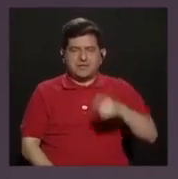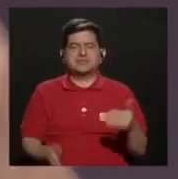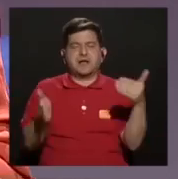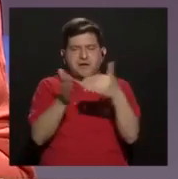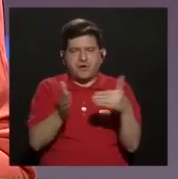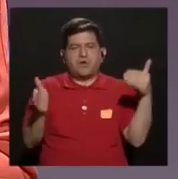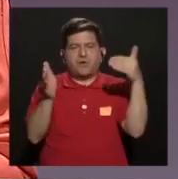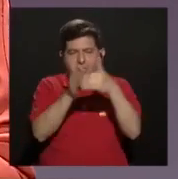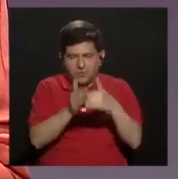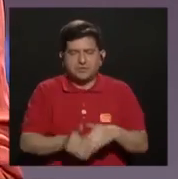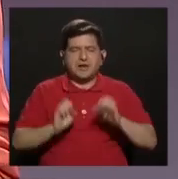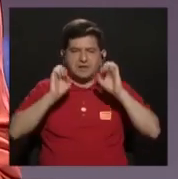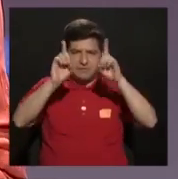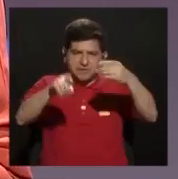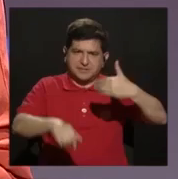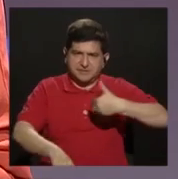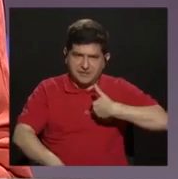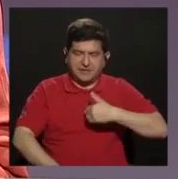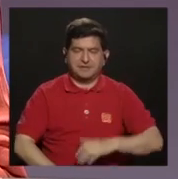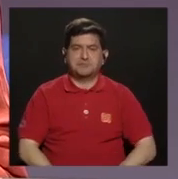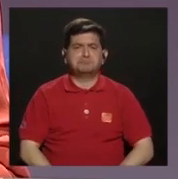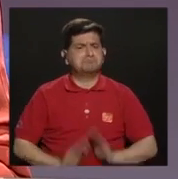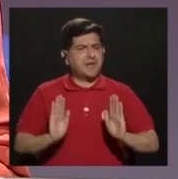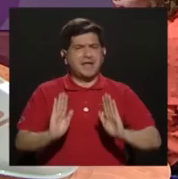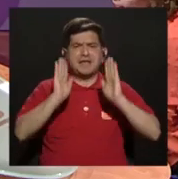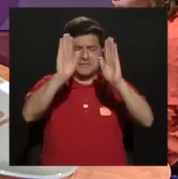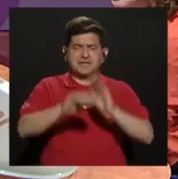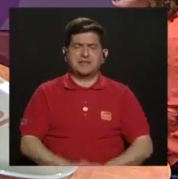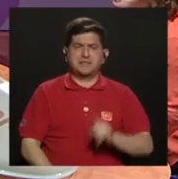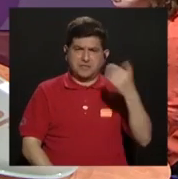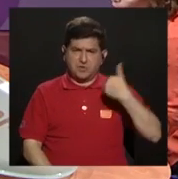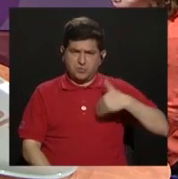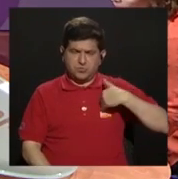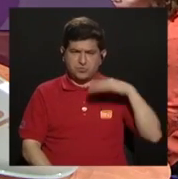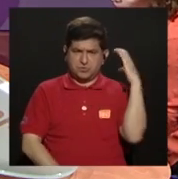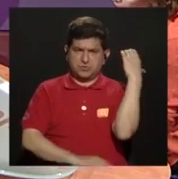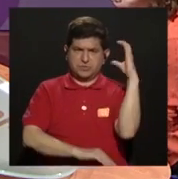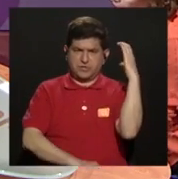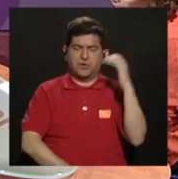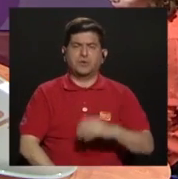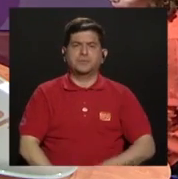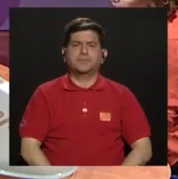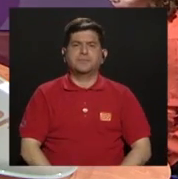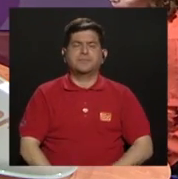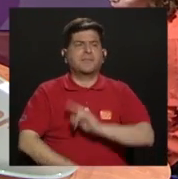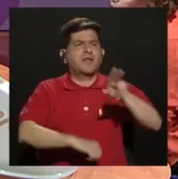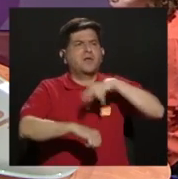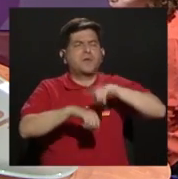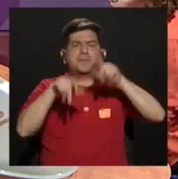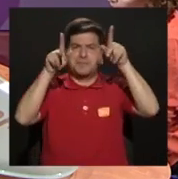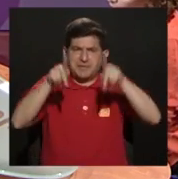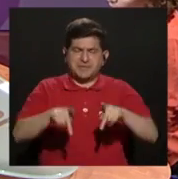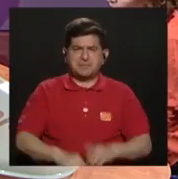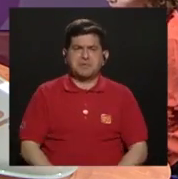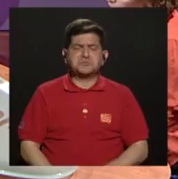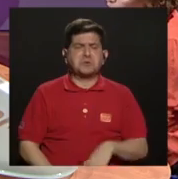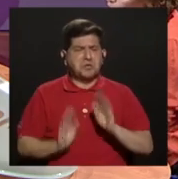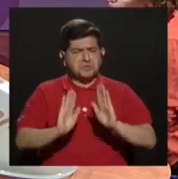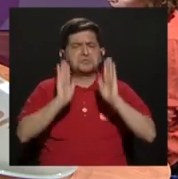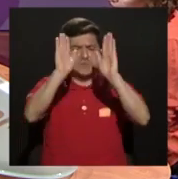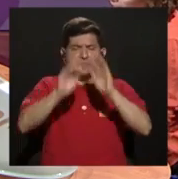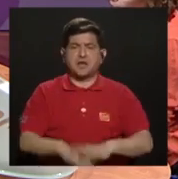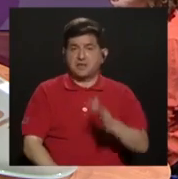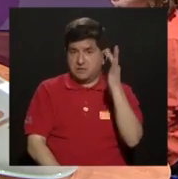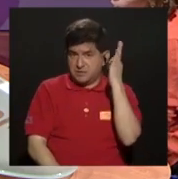Reeducar. Y reeducar. Excelente. Olivier de Cartago nos dice, generalmente estas personas son maravillosas, si